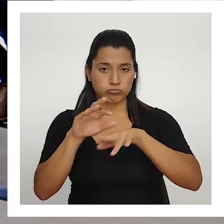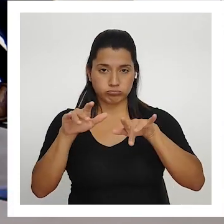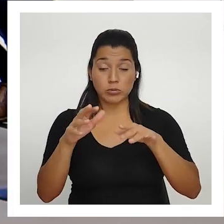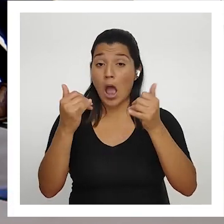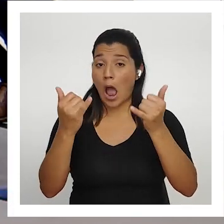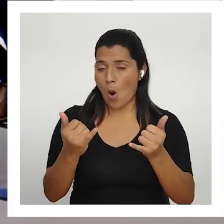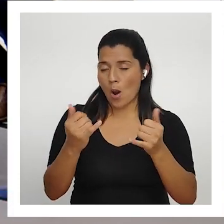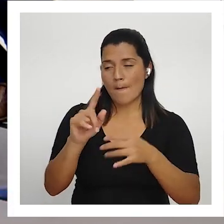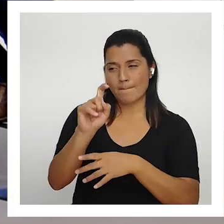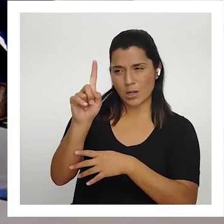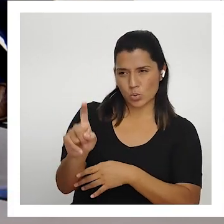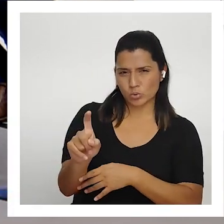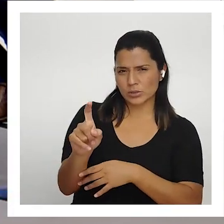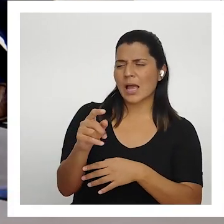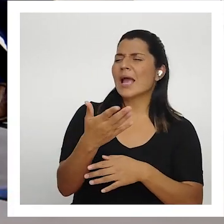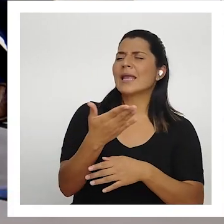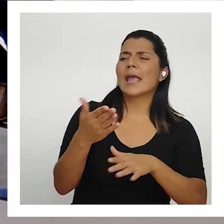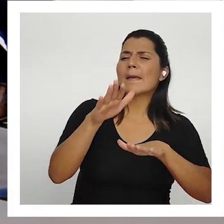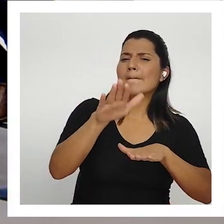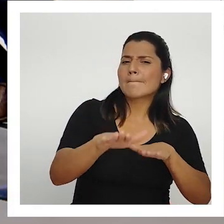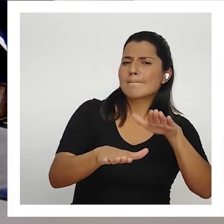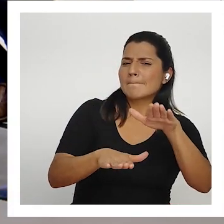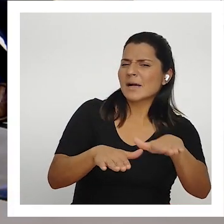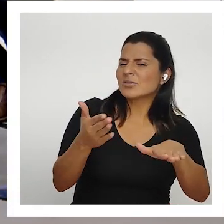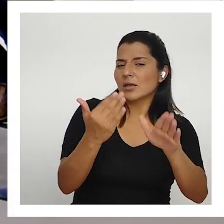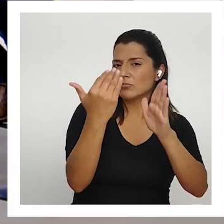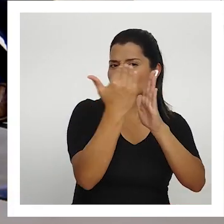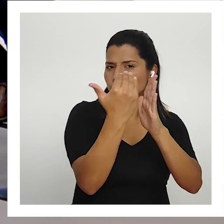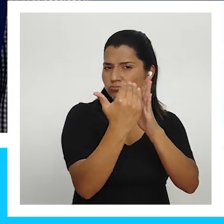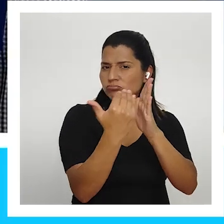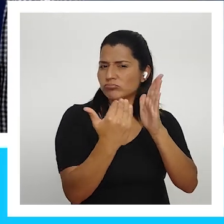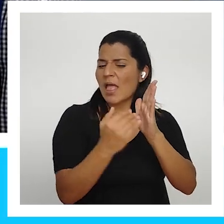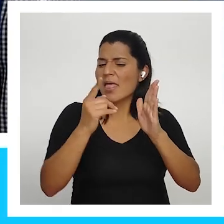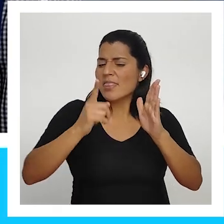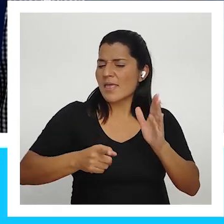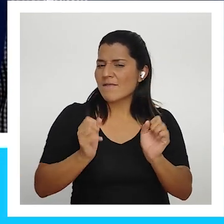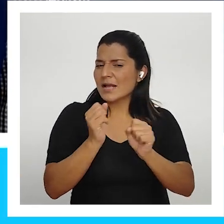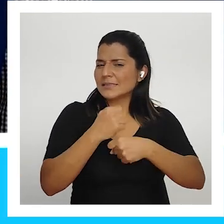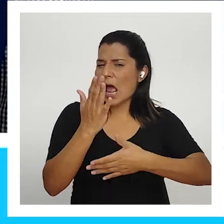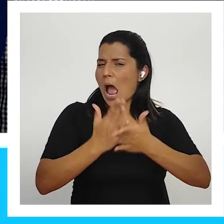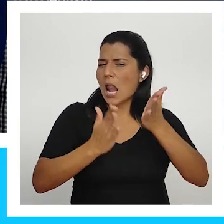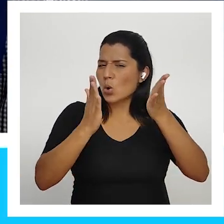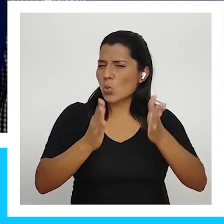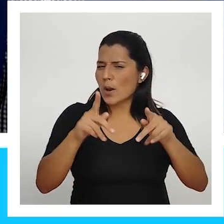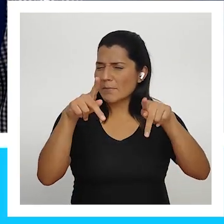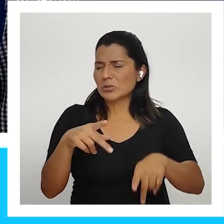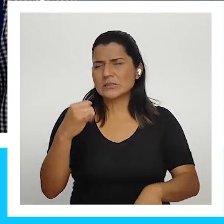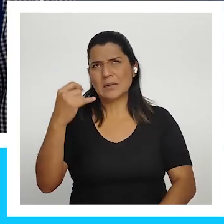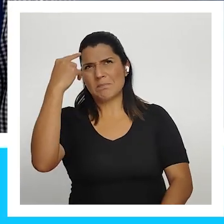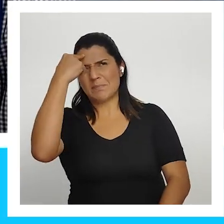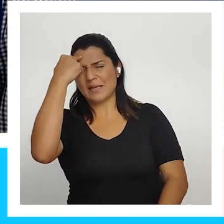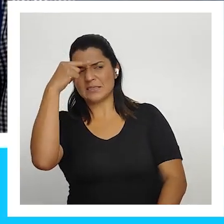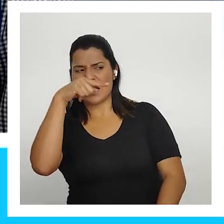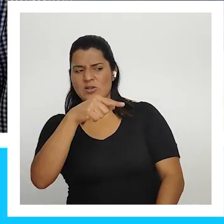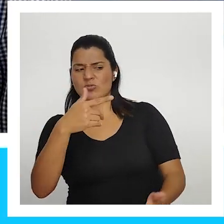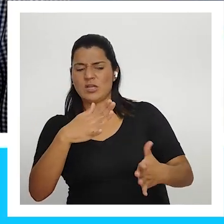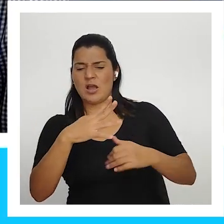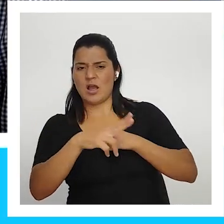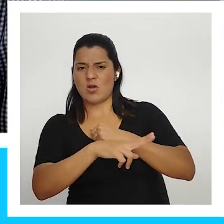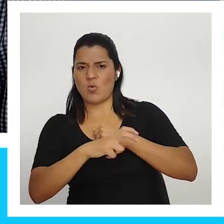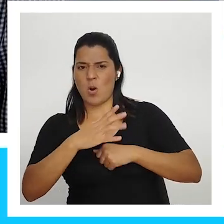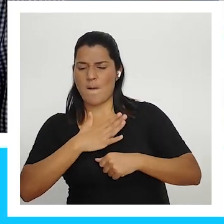falsas de trabajo en los Estados Unidos, y donde las personas afectadas incluso han llegado a pagar hasta 13.000 dólares. Para